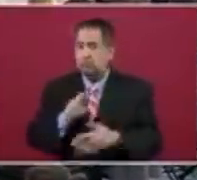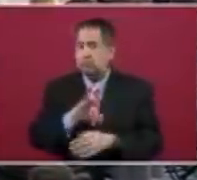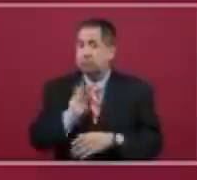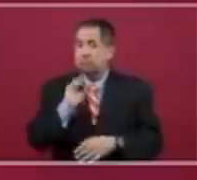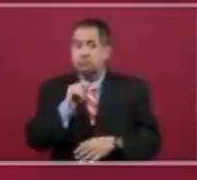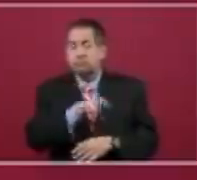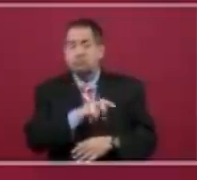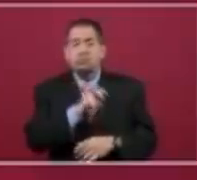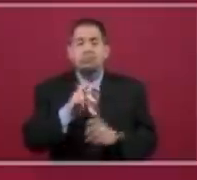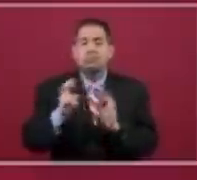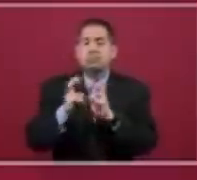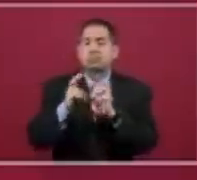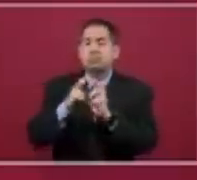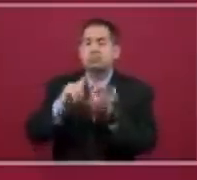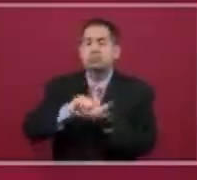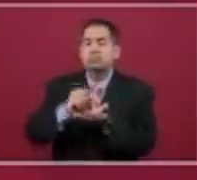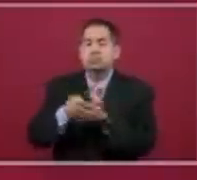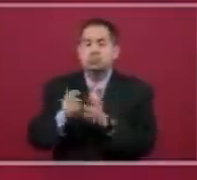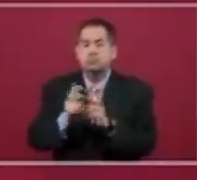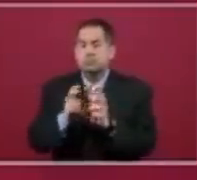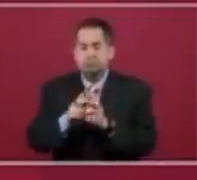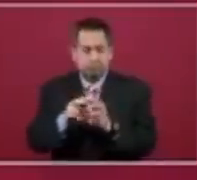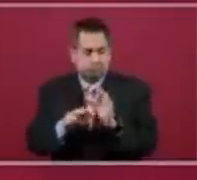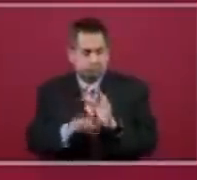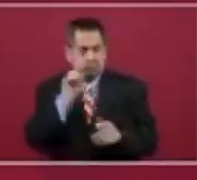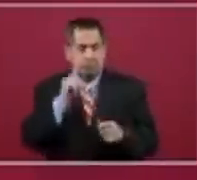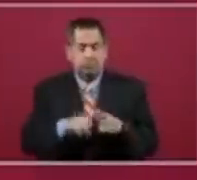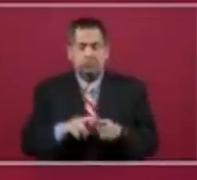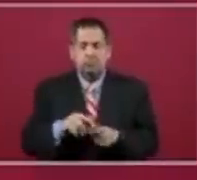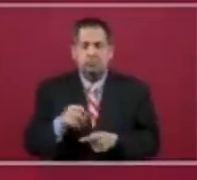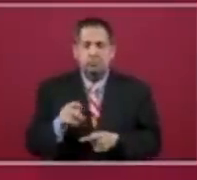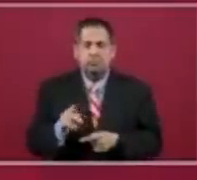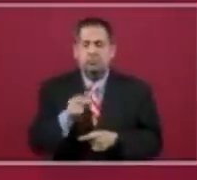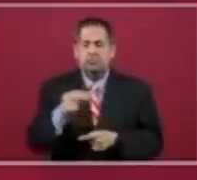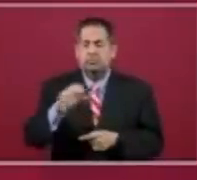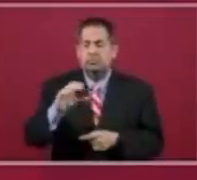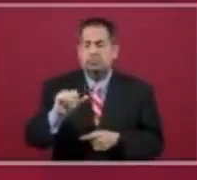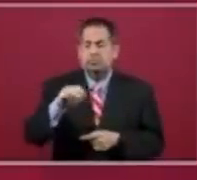en Tamaulipas, en Camargo.